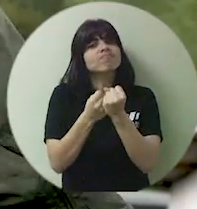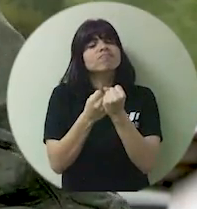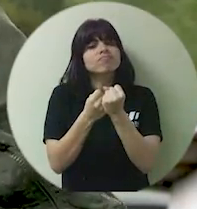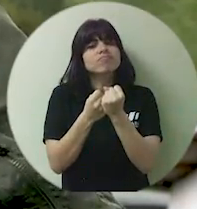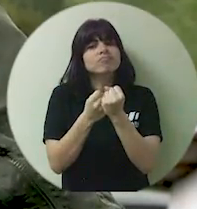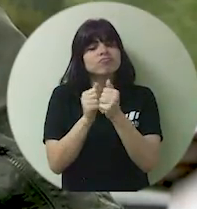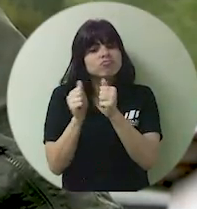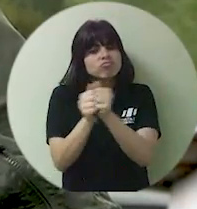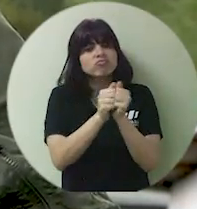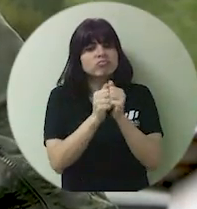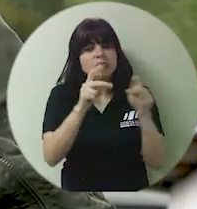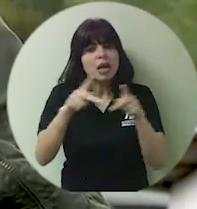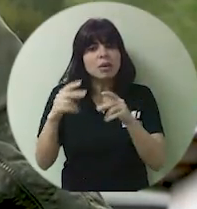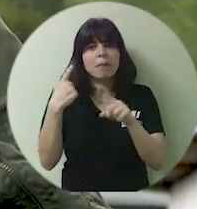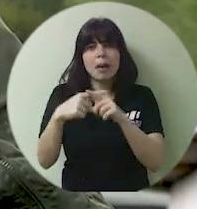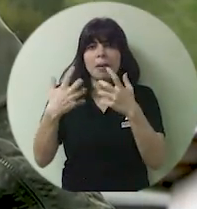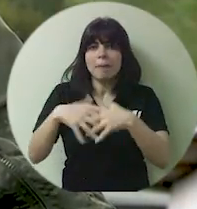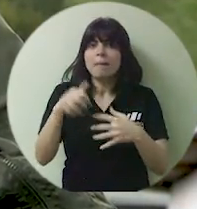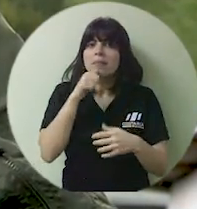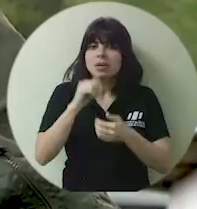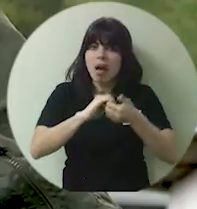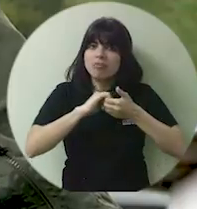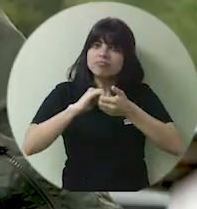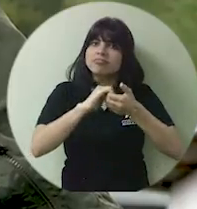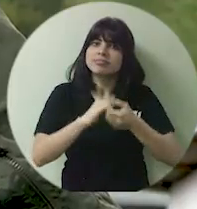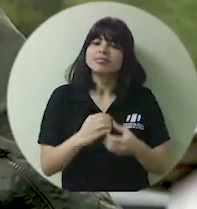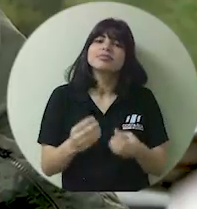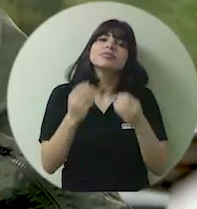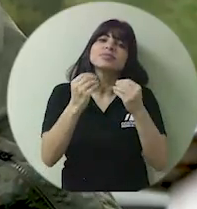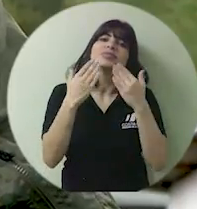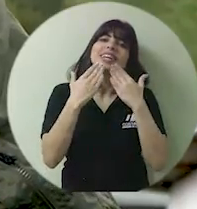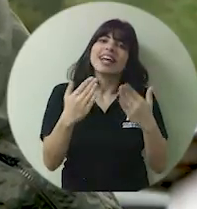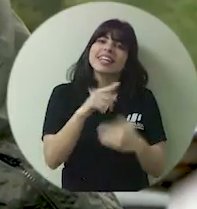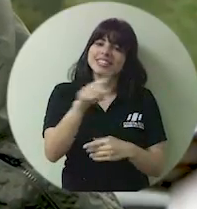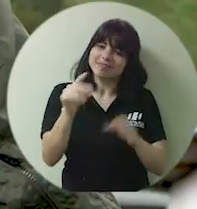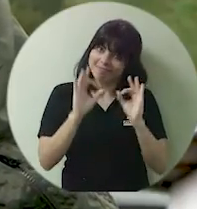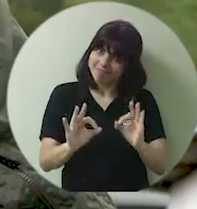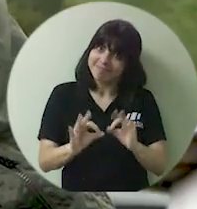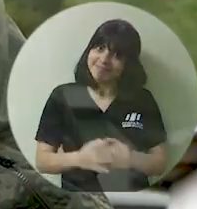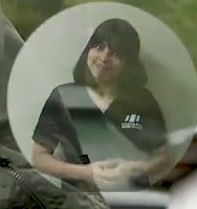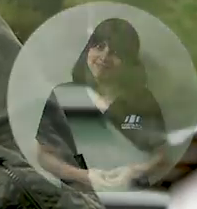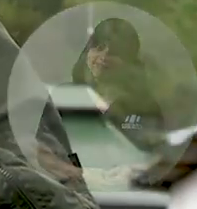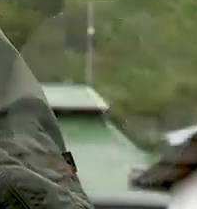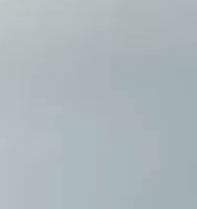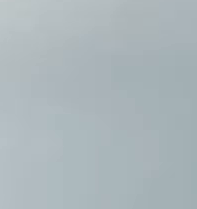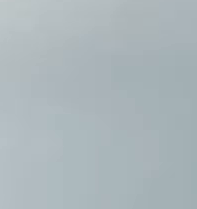en asocio con la sociedad civil y la empresa privada. Muchas gracias y que estén muy bien.